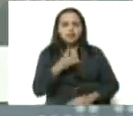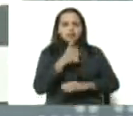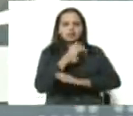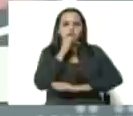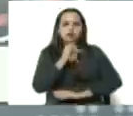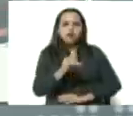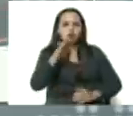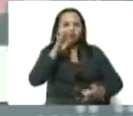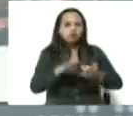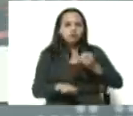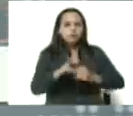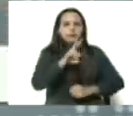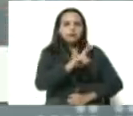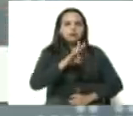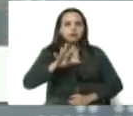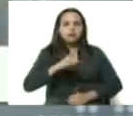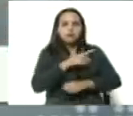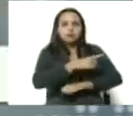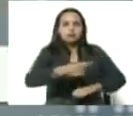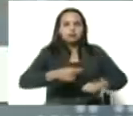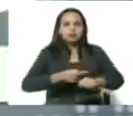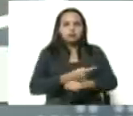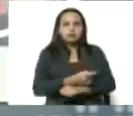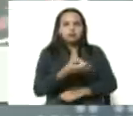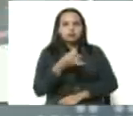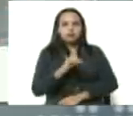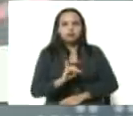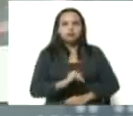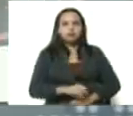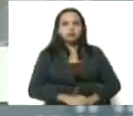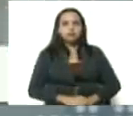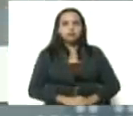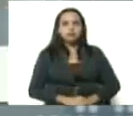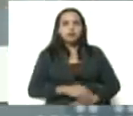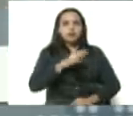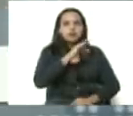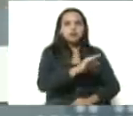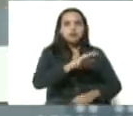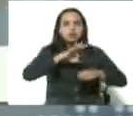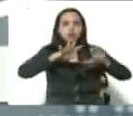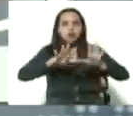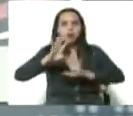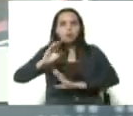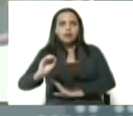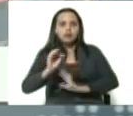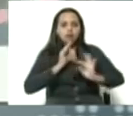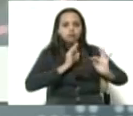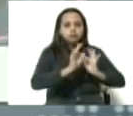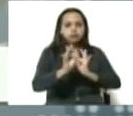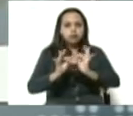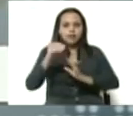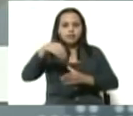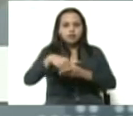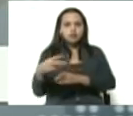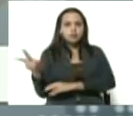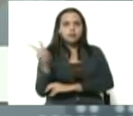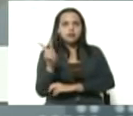las últimas 24 horas se registran 390 casos en